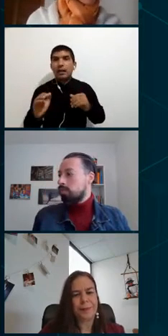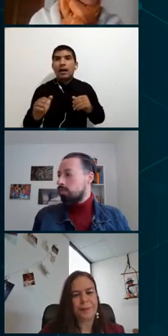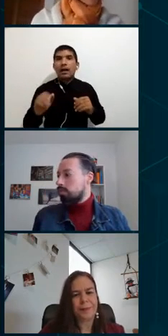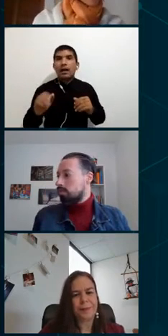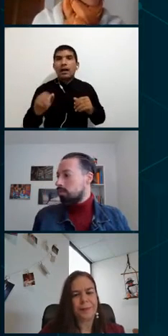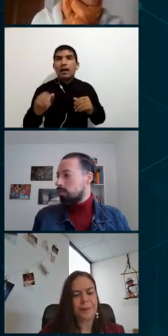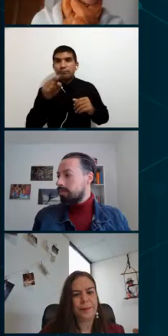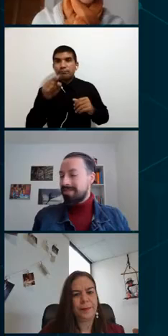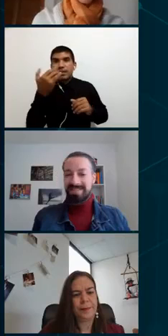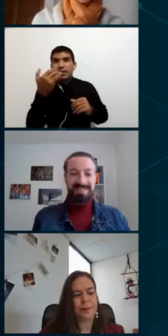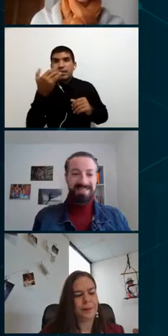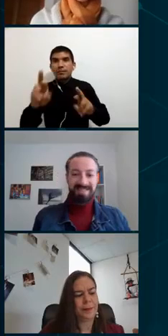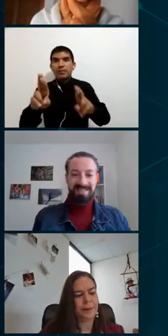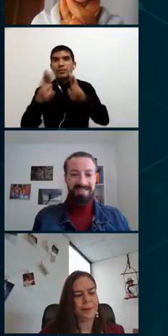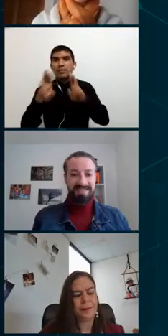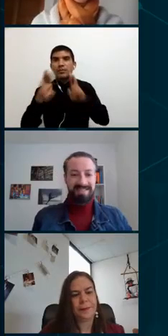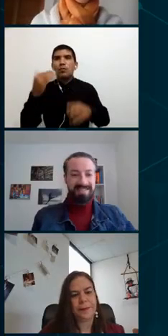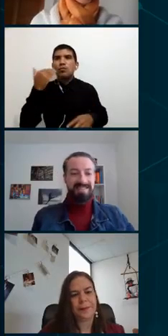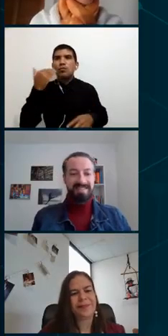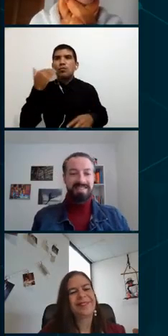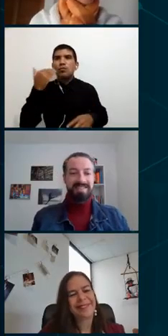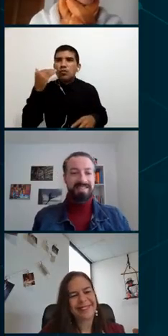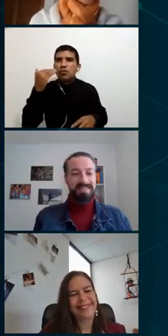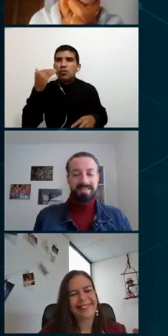mío ese.